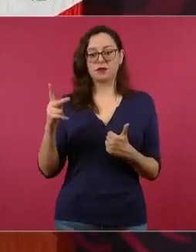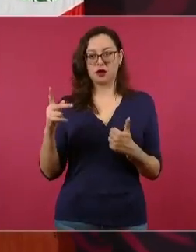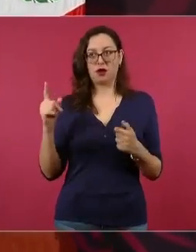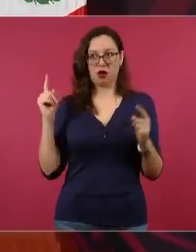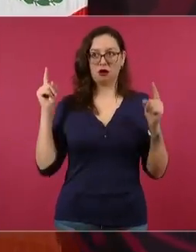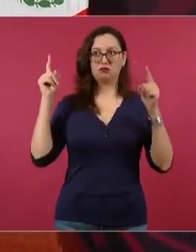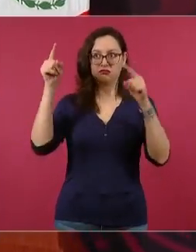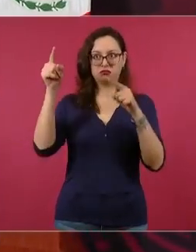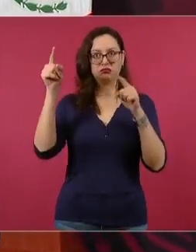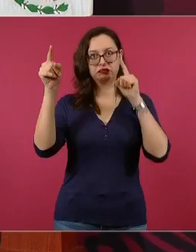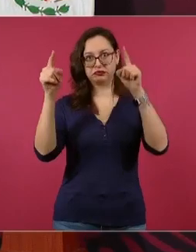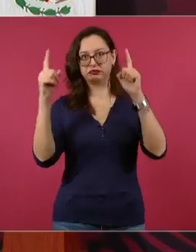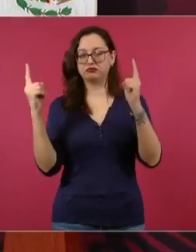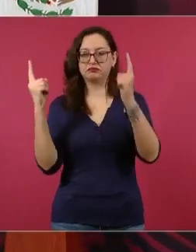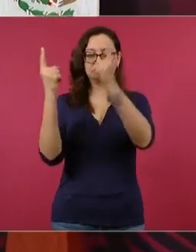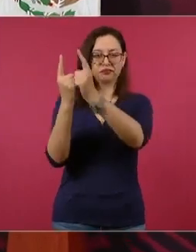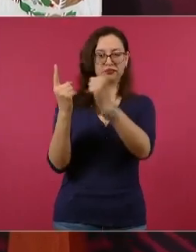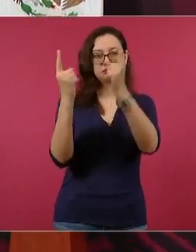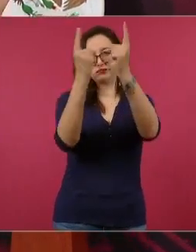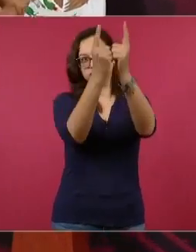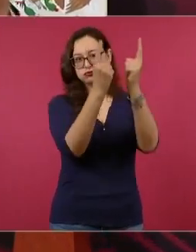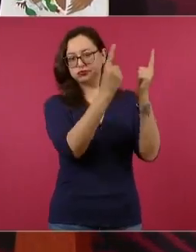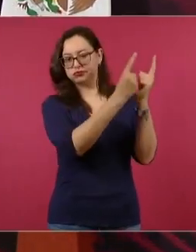constantemente y vamos a estar platicando